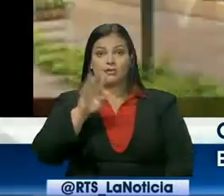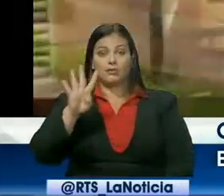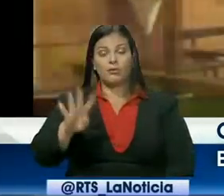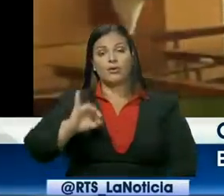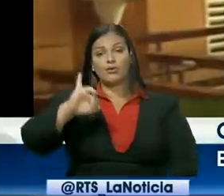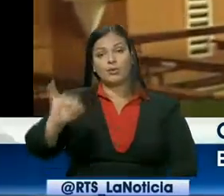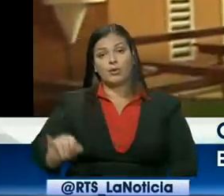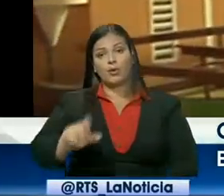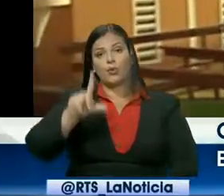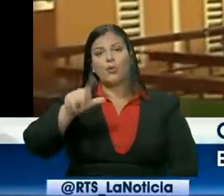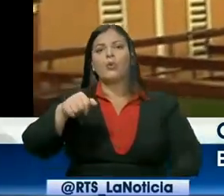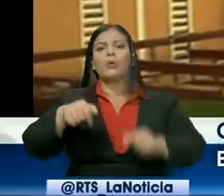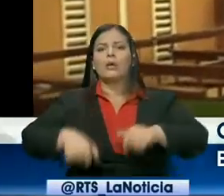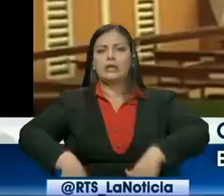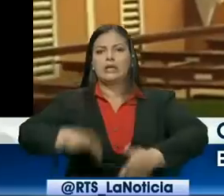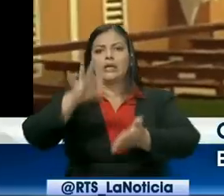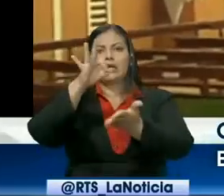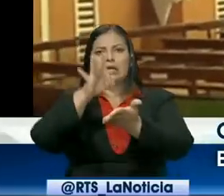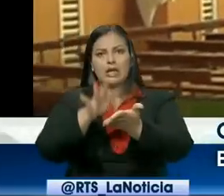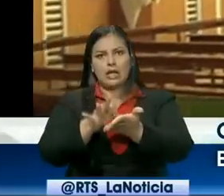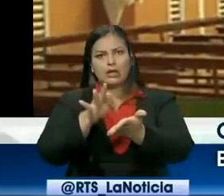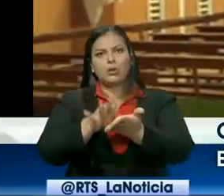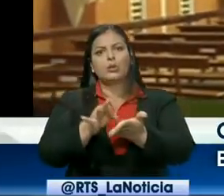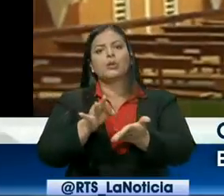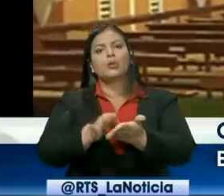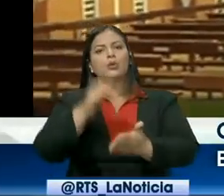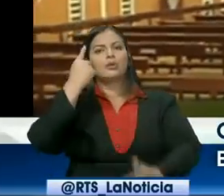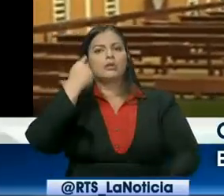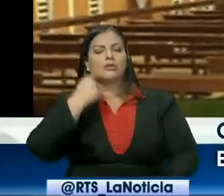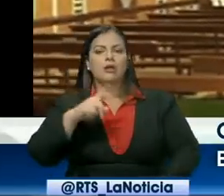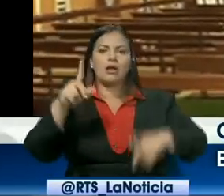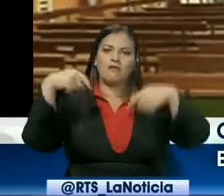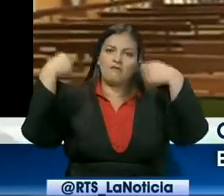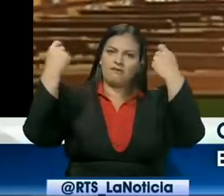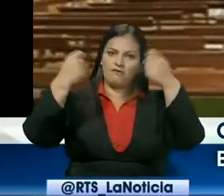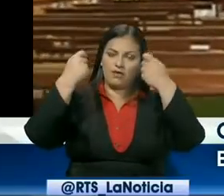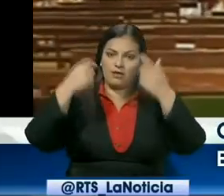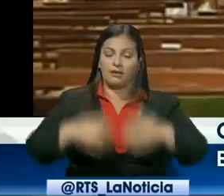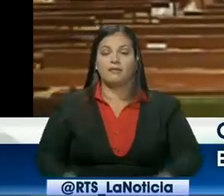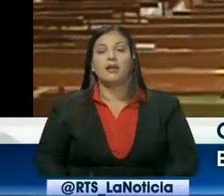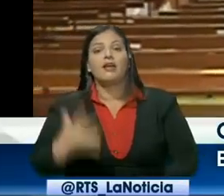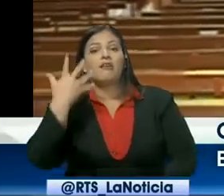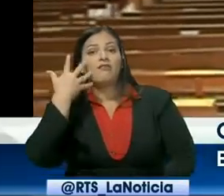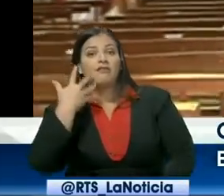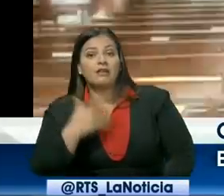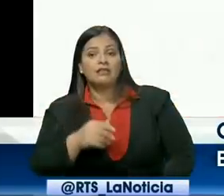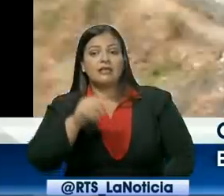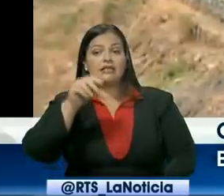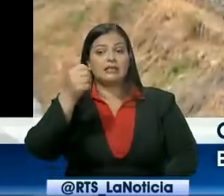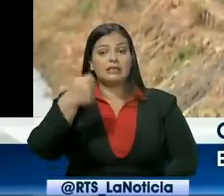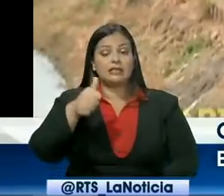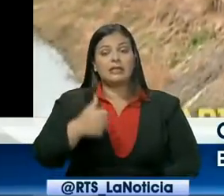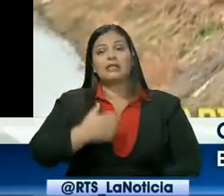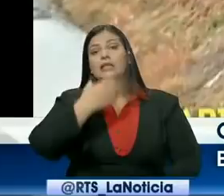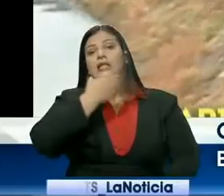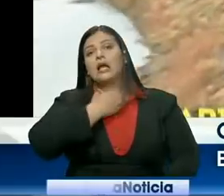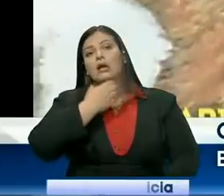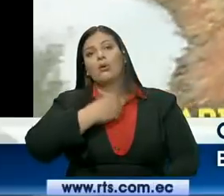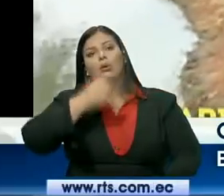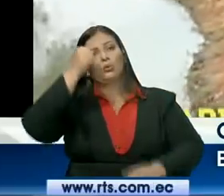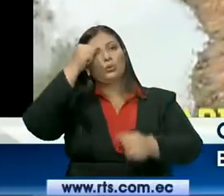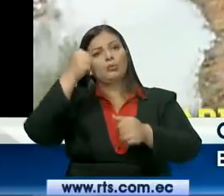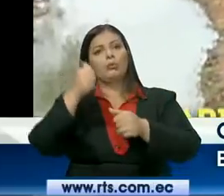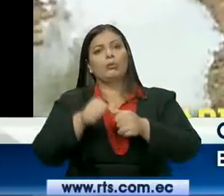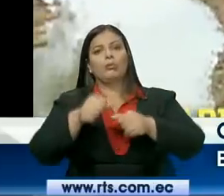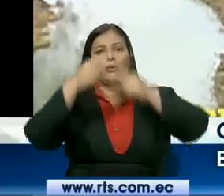cantonización. Y el 10 de agosto, fiesta en honor a San Lorenzo, patrono de Simón Bolívar. Muchas festividades,